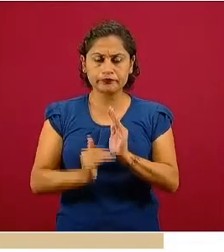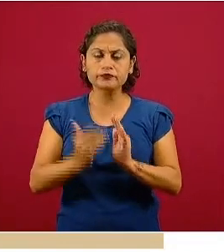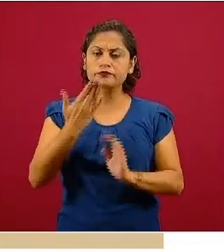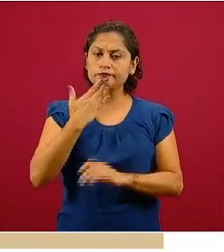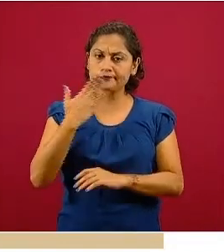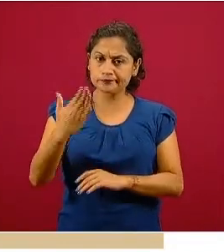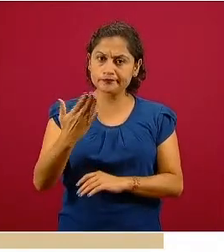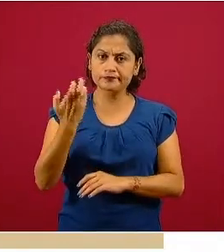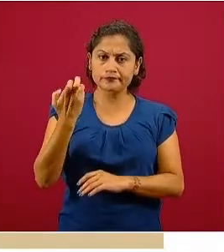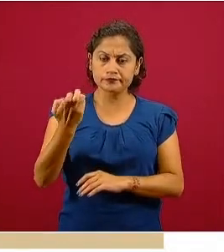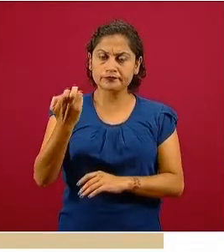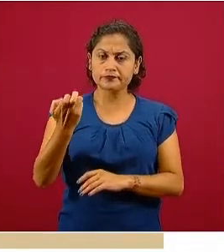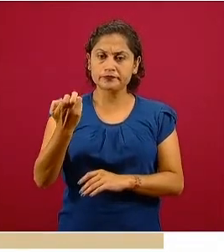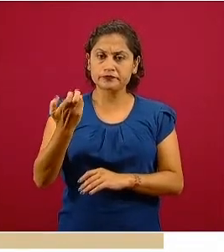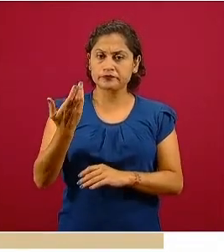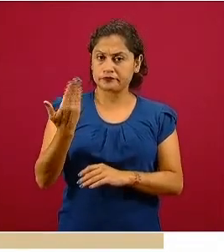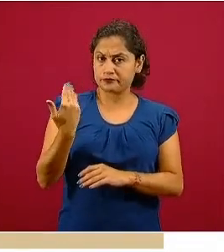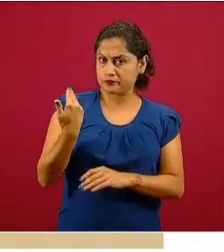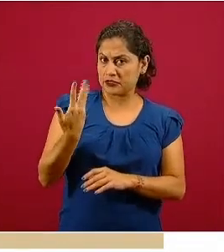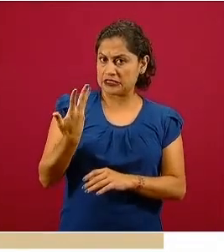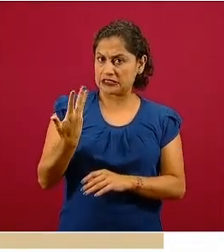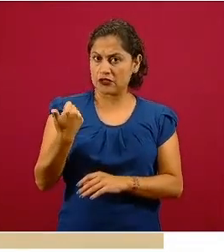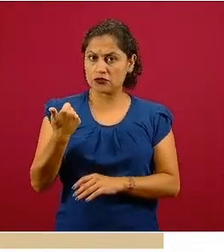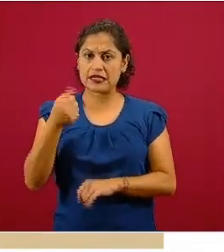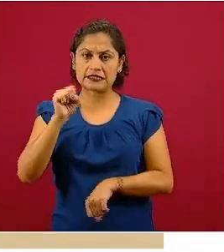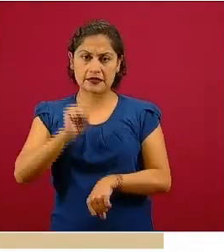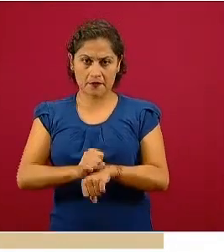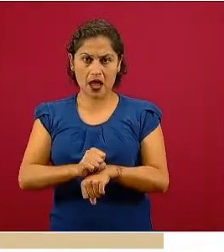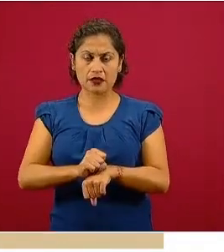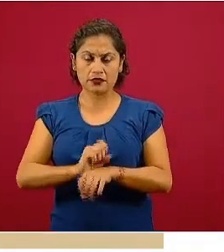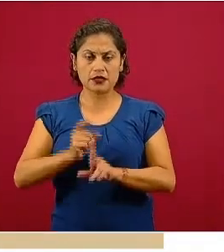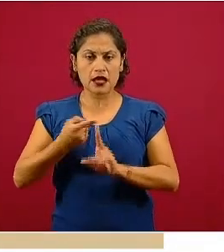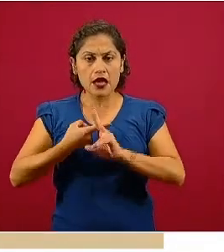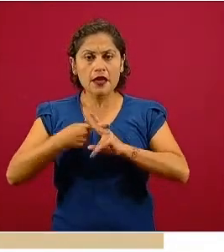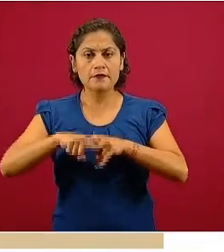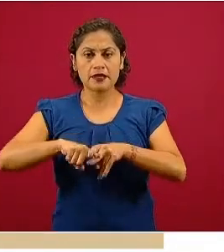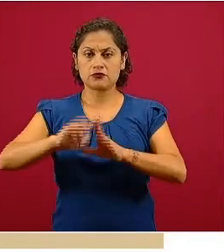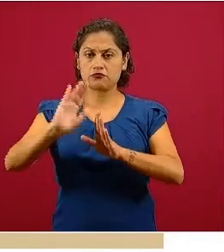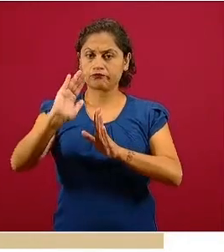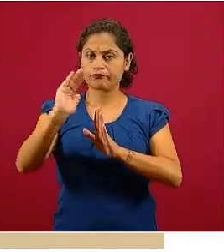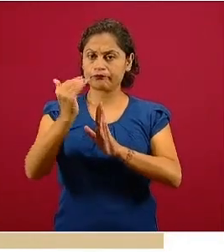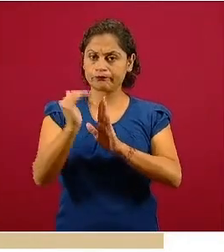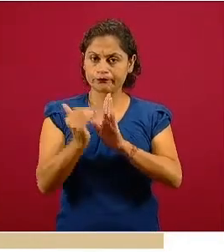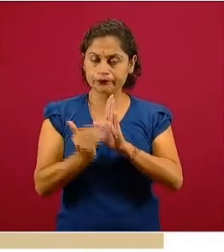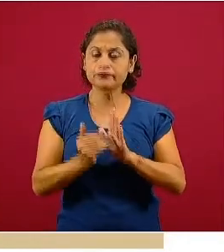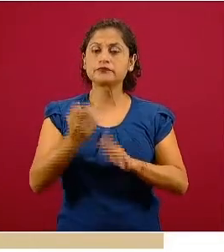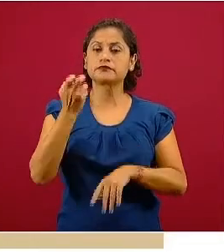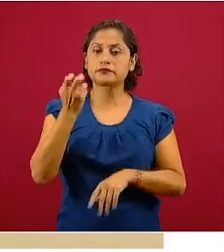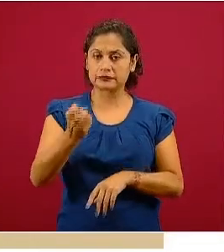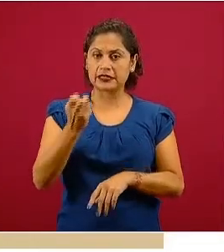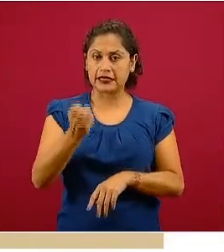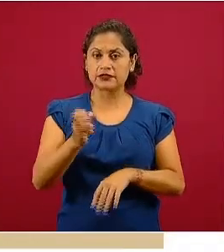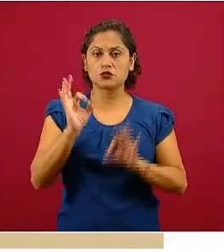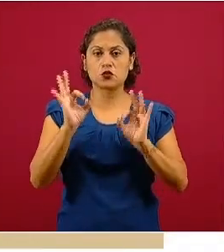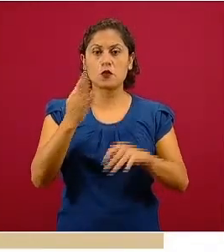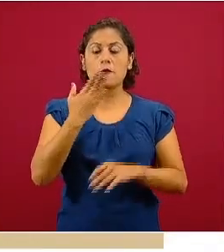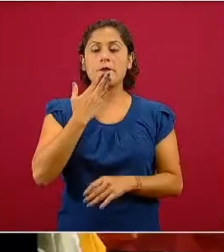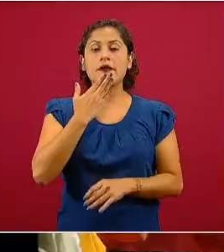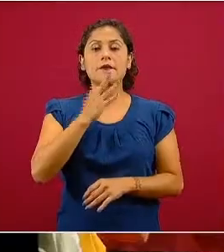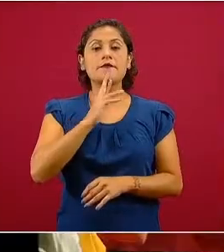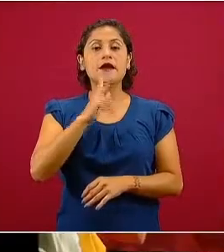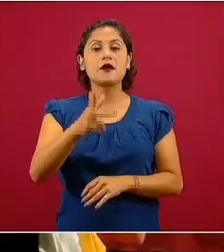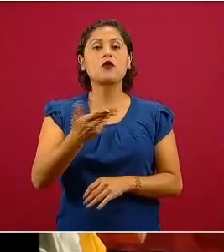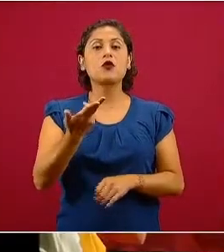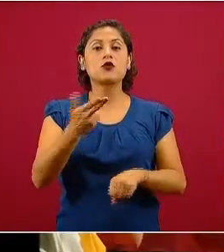que se ha dado prácticamente en las últimas 5 o 6 semanas, lo cual también ha generado una buena disponibilidad de camas